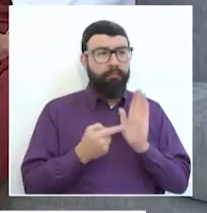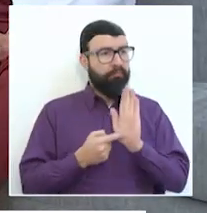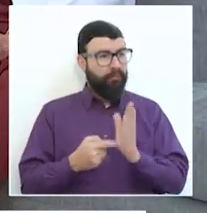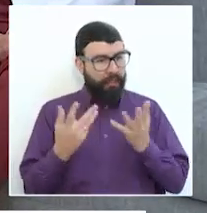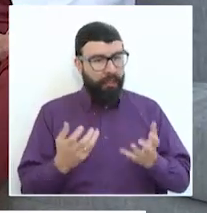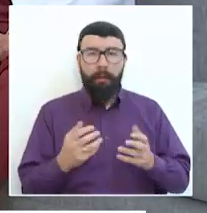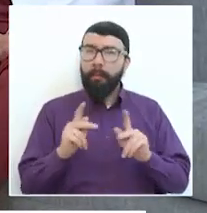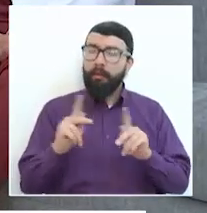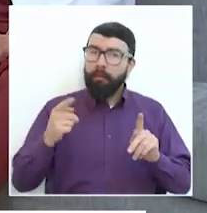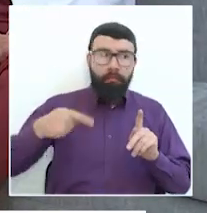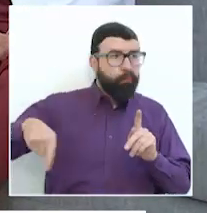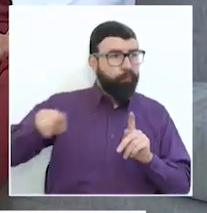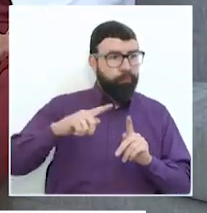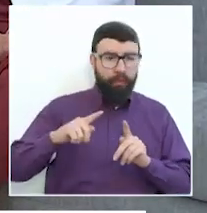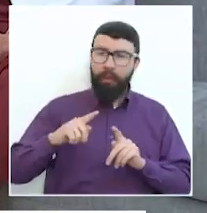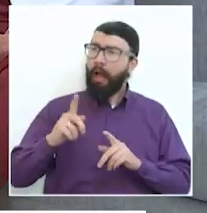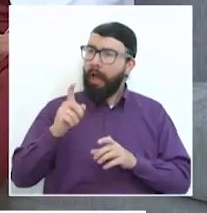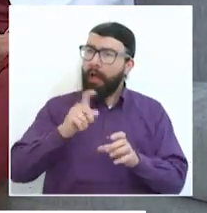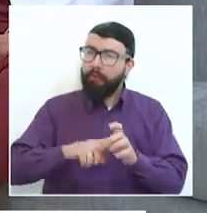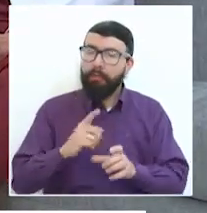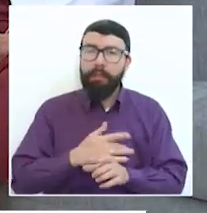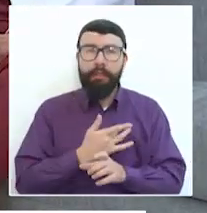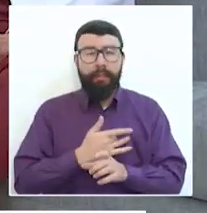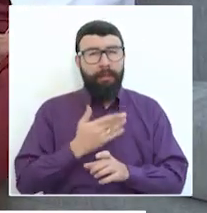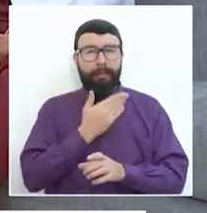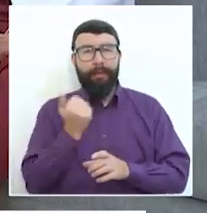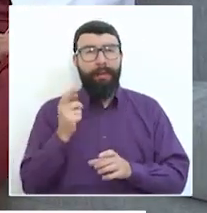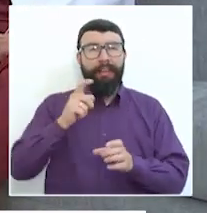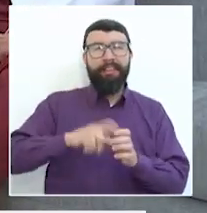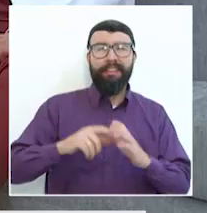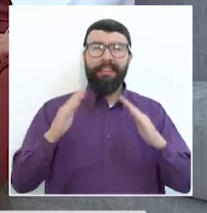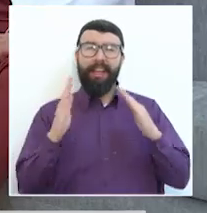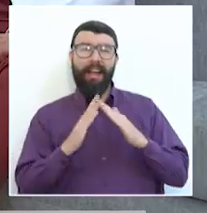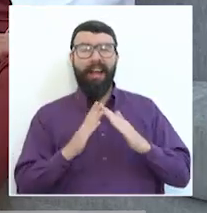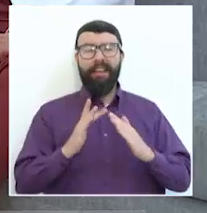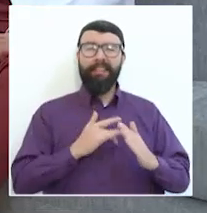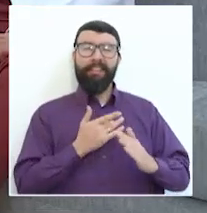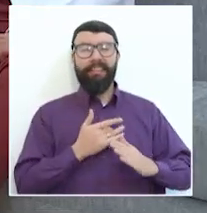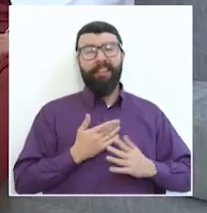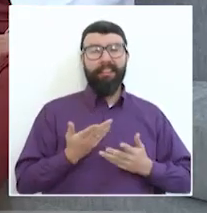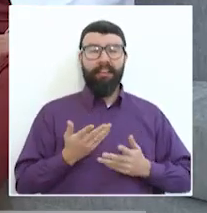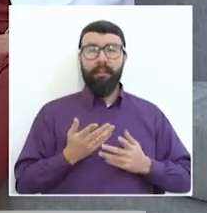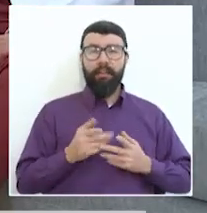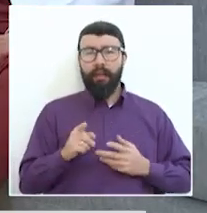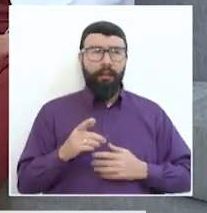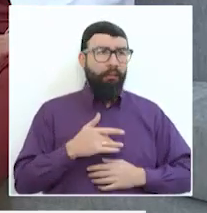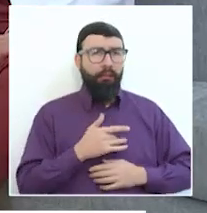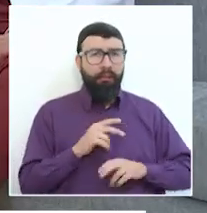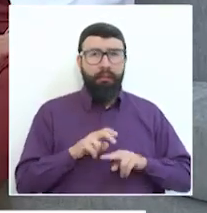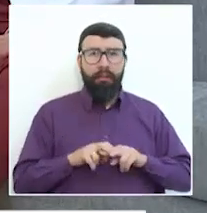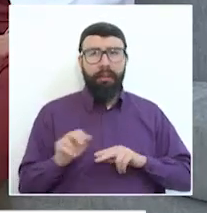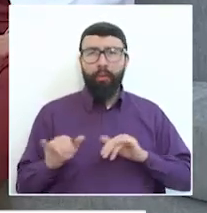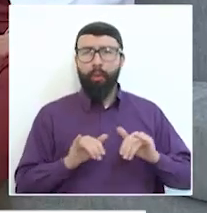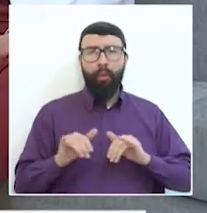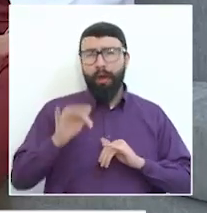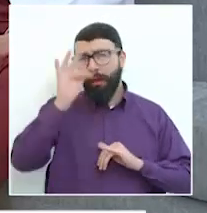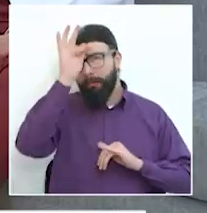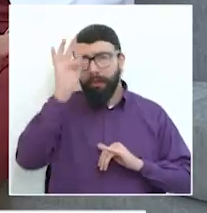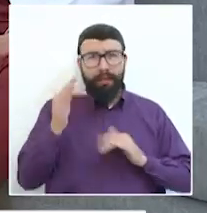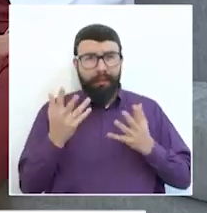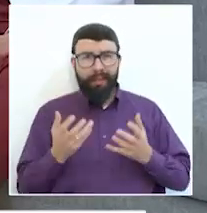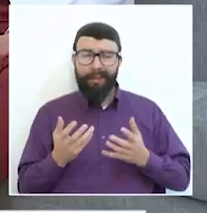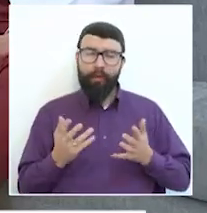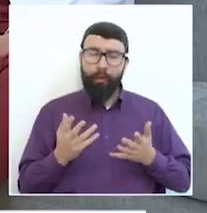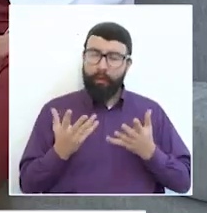se sienta más en un ambiente de casa que en un asiento hospitalario o de clínica. Y hoy yo